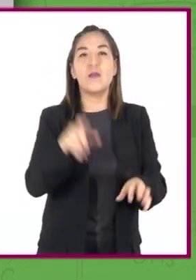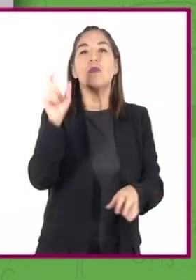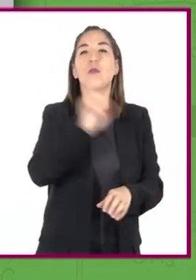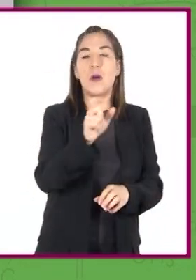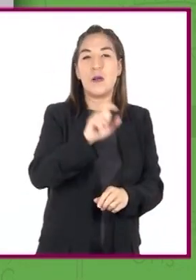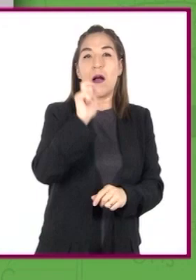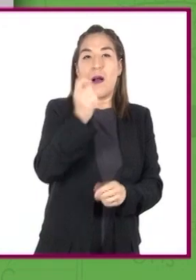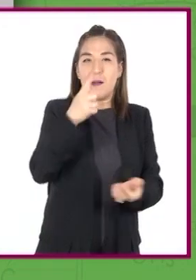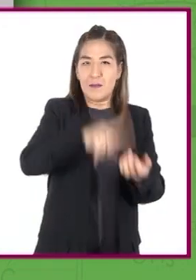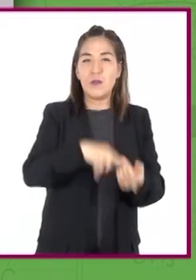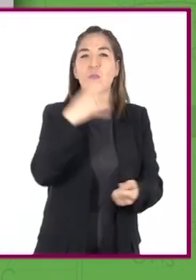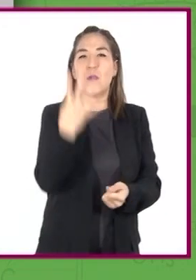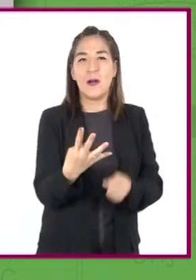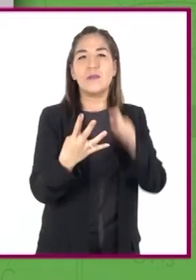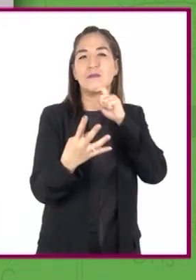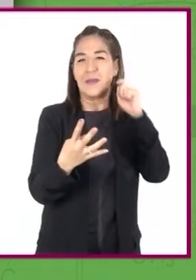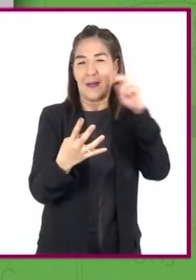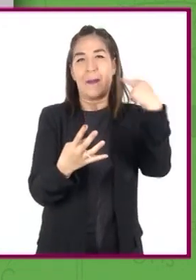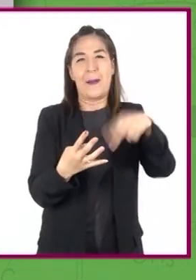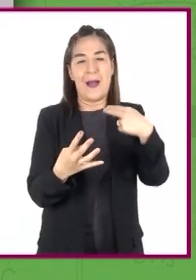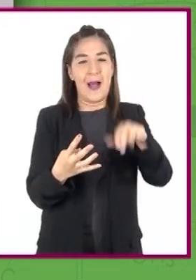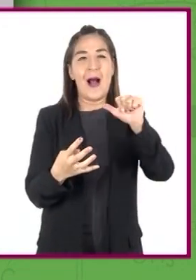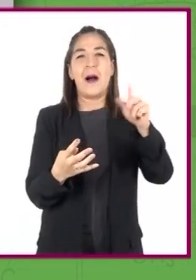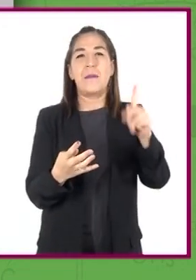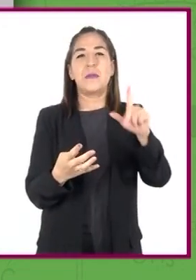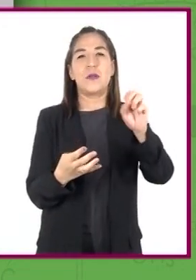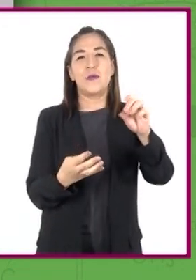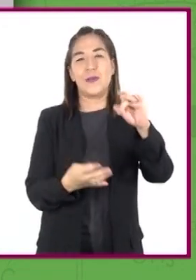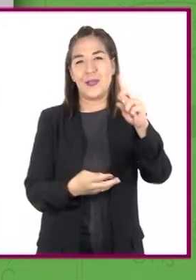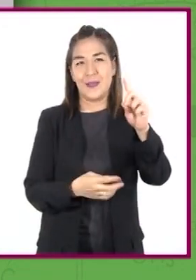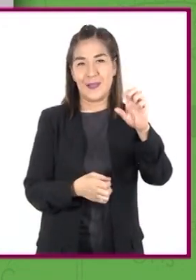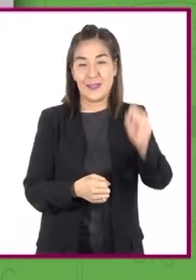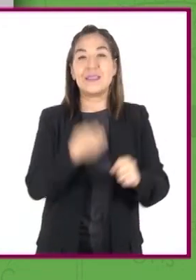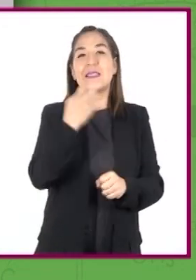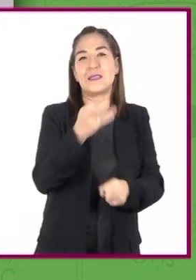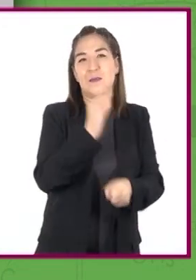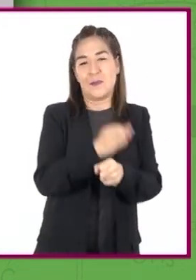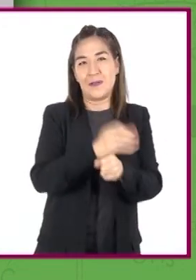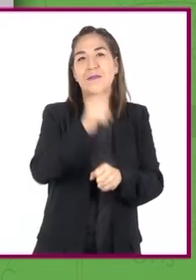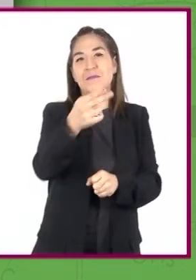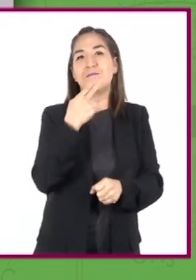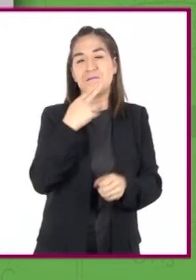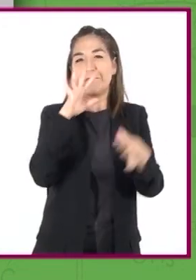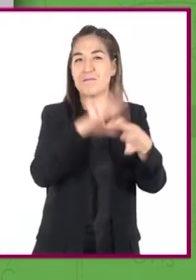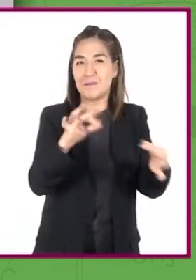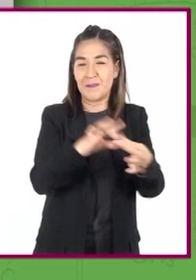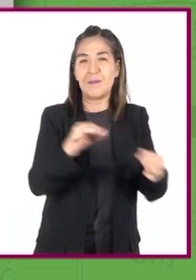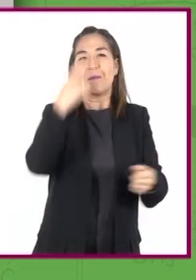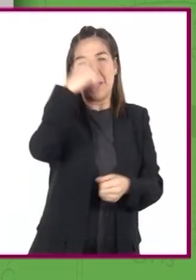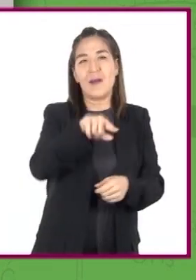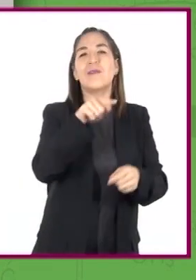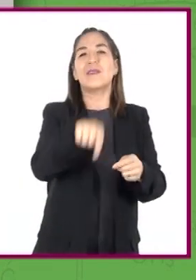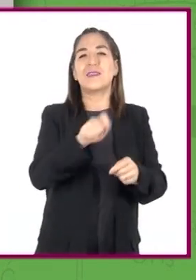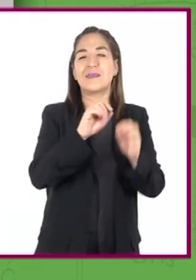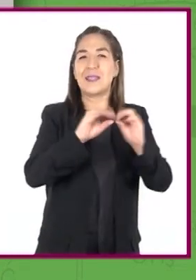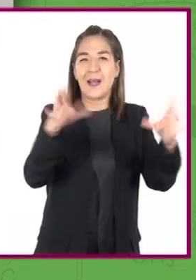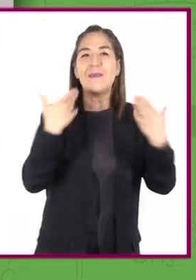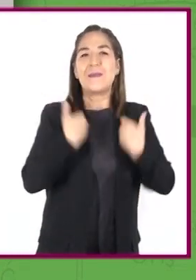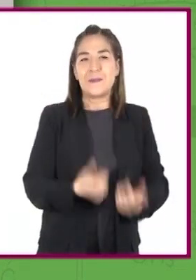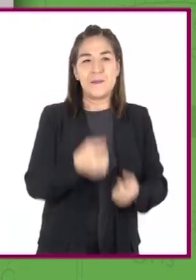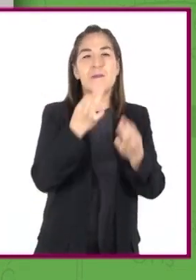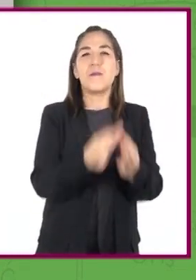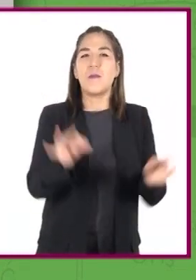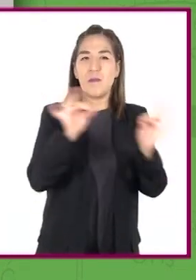producen 4 células sexuales haploides. Espero y esto que les comento les sirva y así aclarar la importancia de la meiosis.